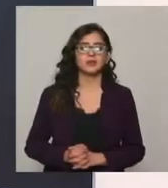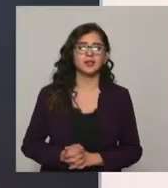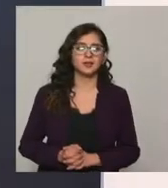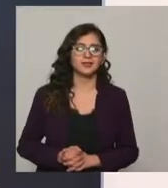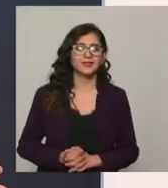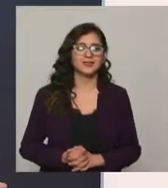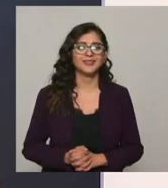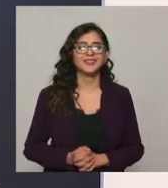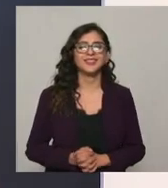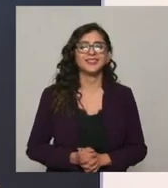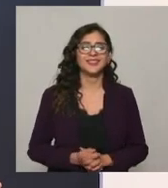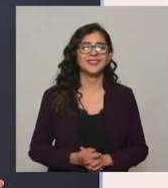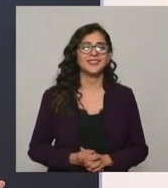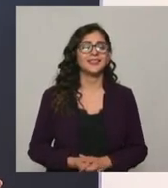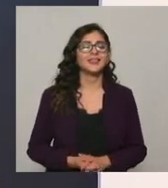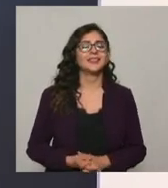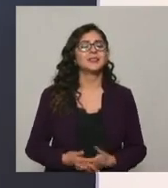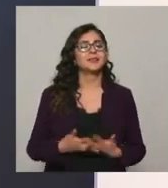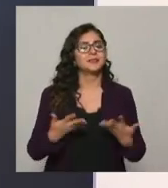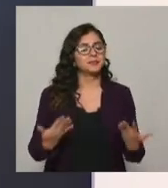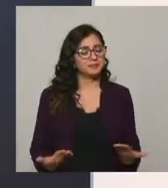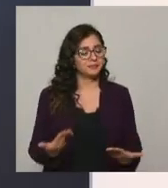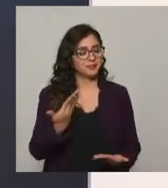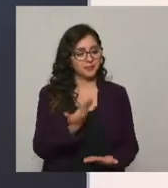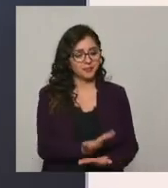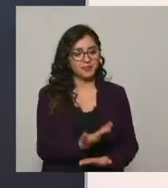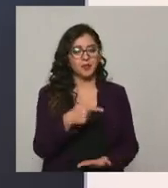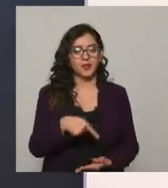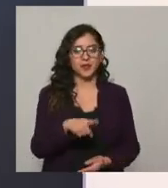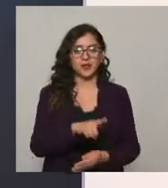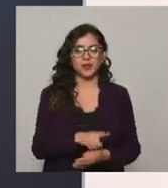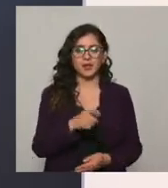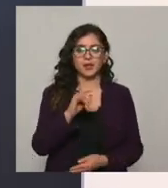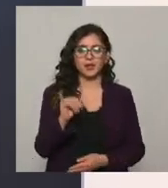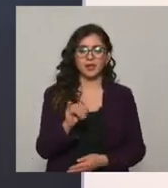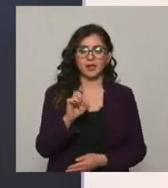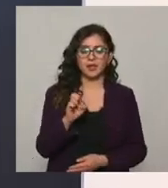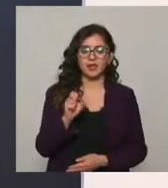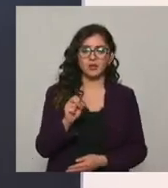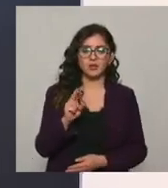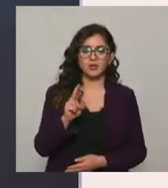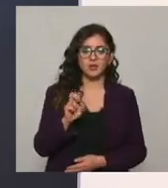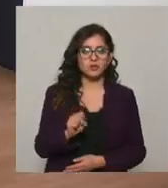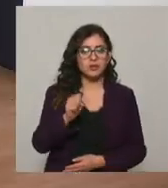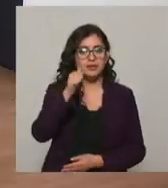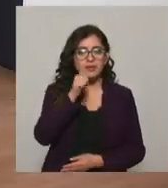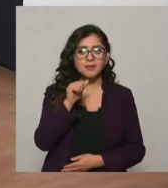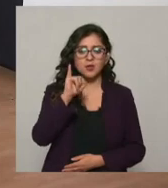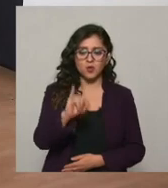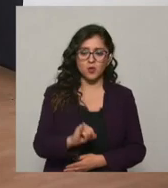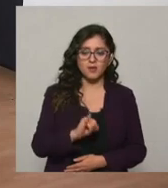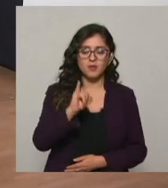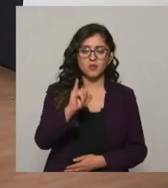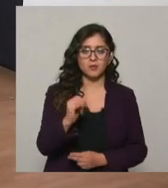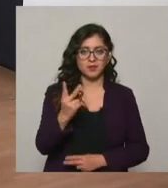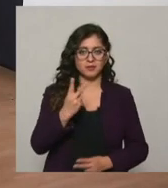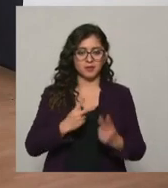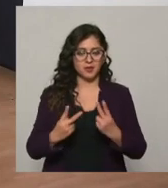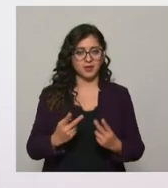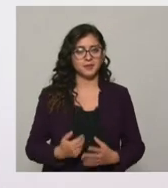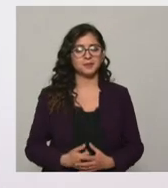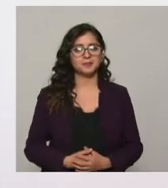¿Qué tal? Me da muchísimo gusto presentarles en esta mañana a Jesús Moreno, como cada jueves. ¿Qué tal, Jesús? Así es, Mariana.